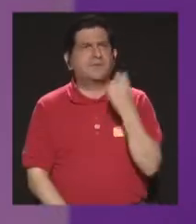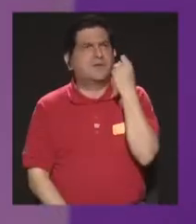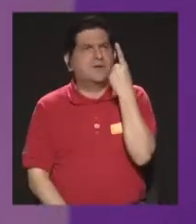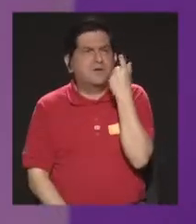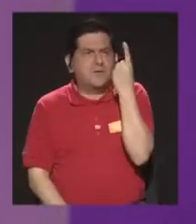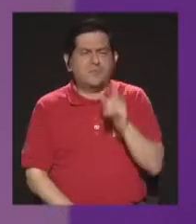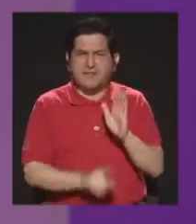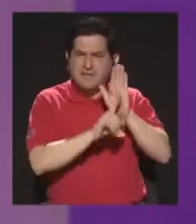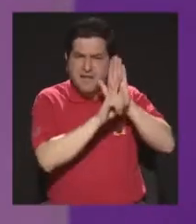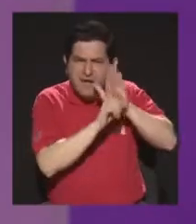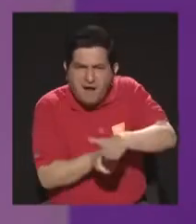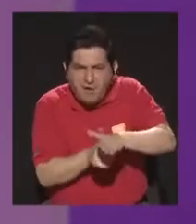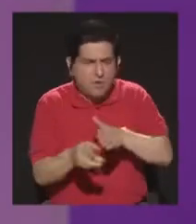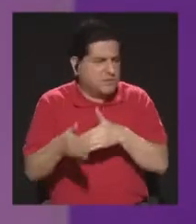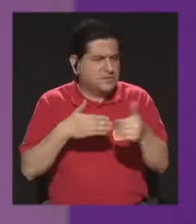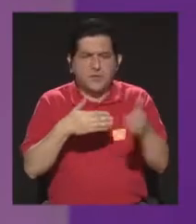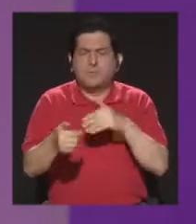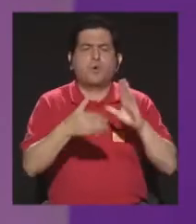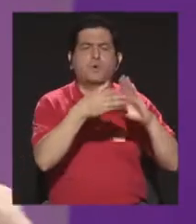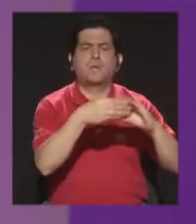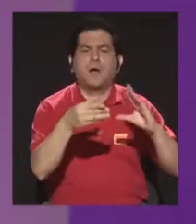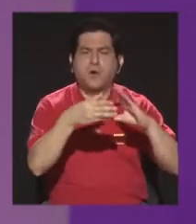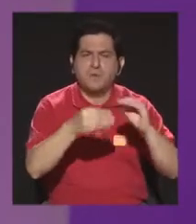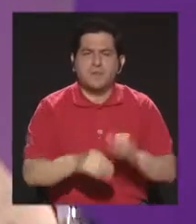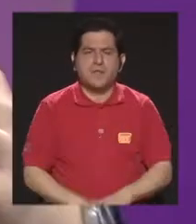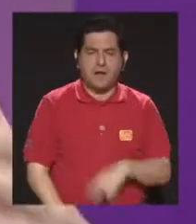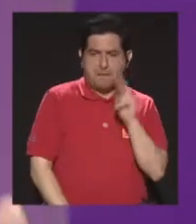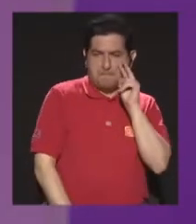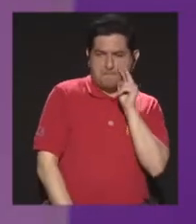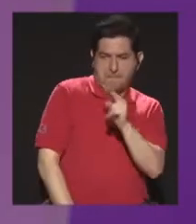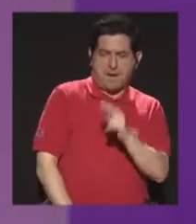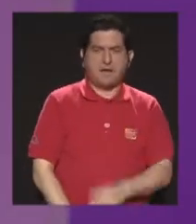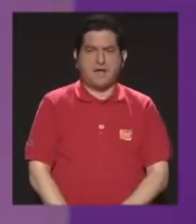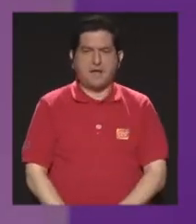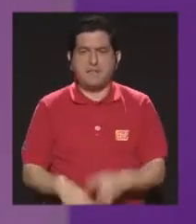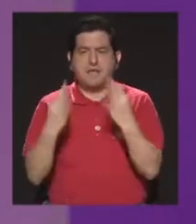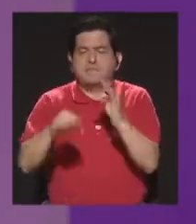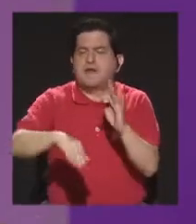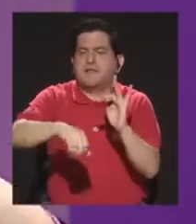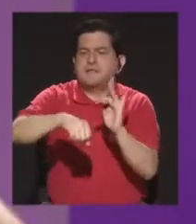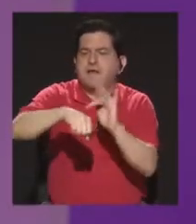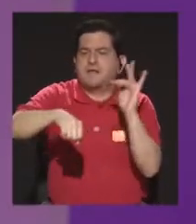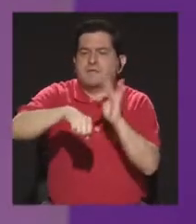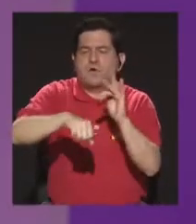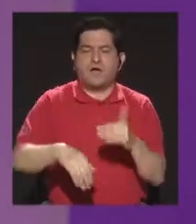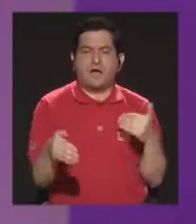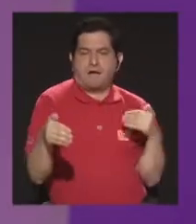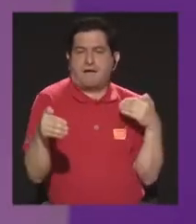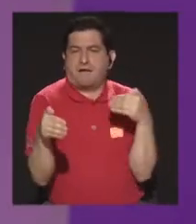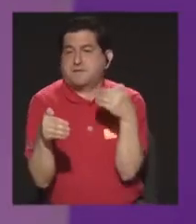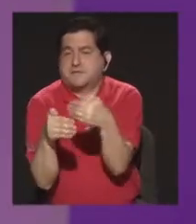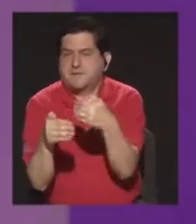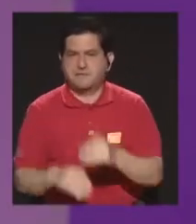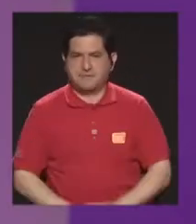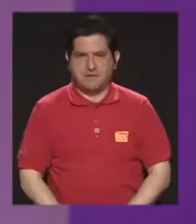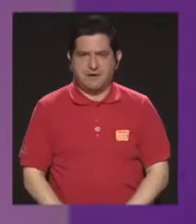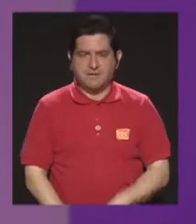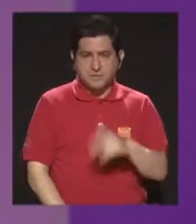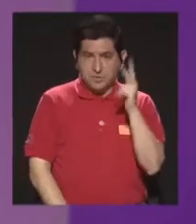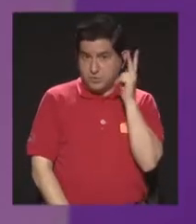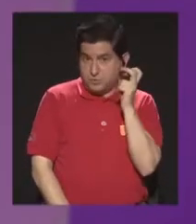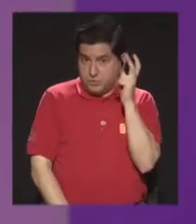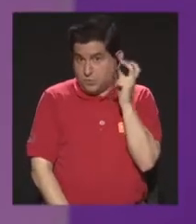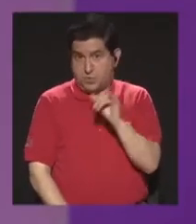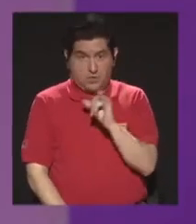como acoso cualquier comentario, mirada, avance, tocamiento, acercamiento, sonido,